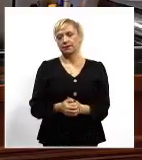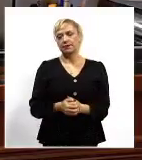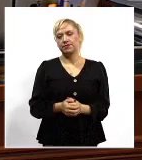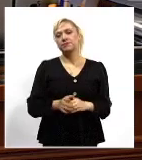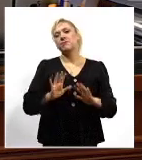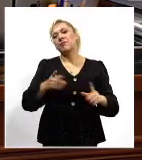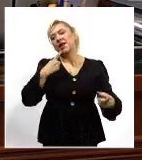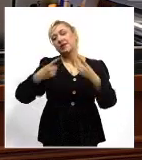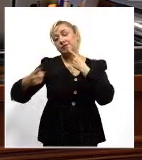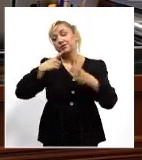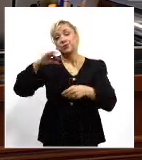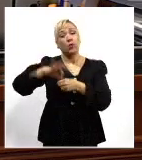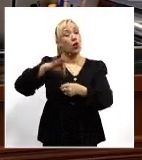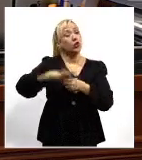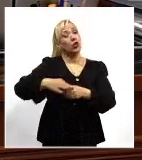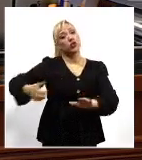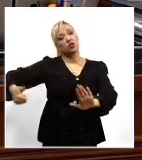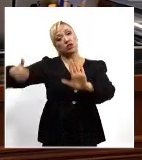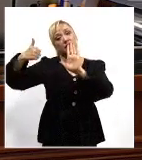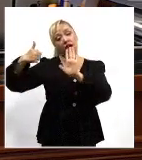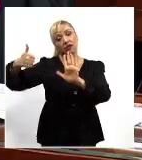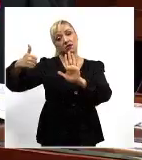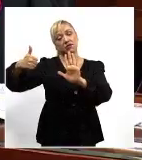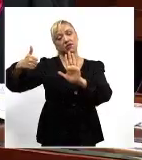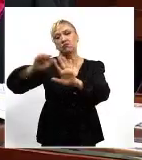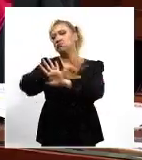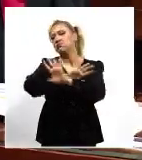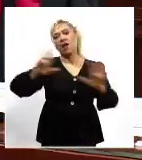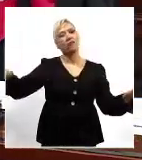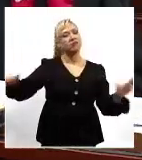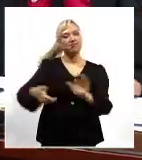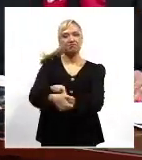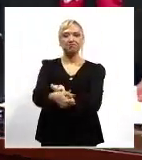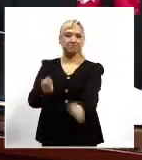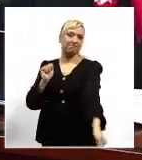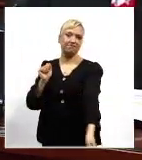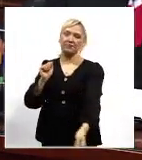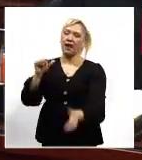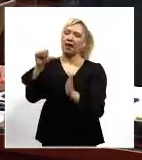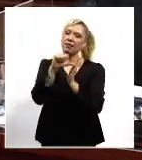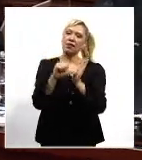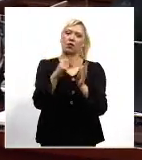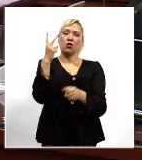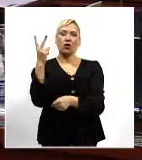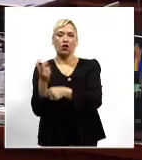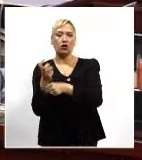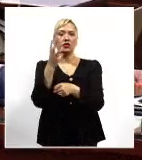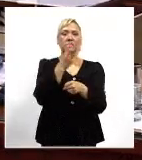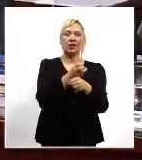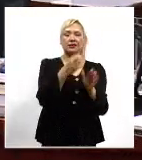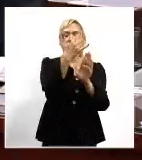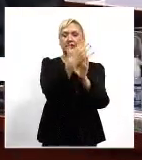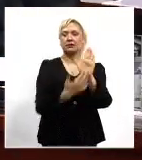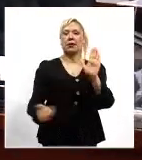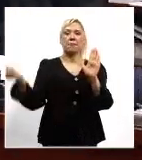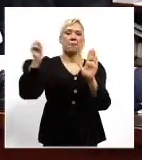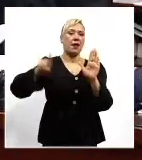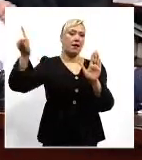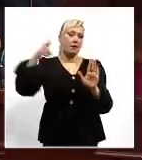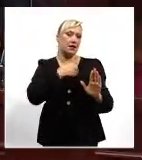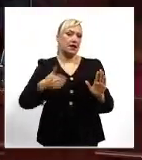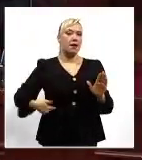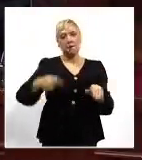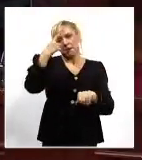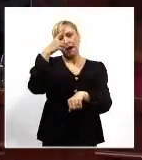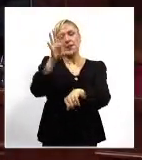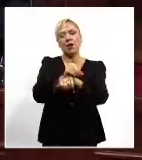fueron suficientes los votos de 6 ministras y ministros para invalidar los artículos 2 y 3 del acuerdo sobre el régimen de